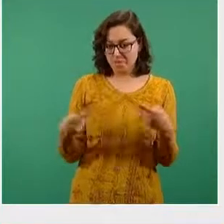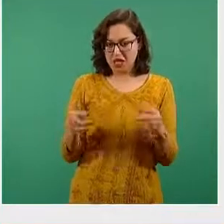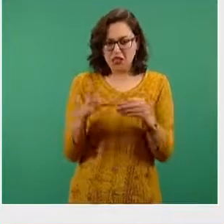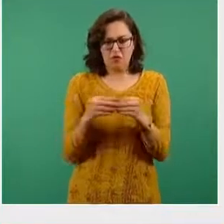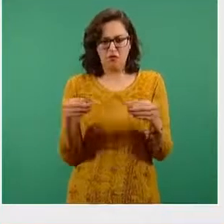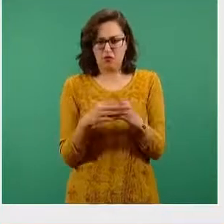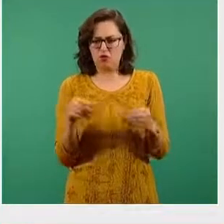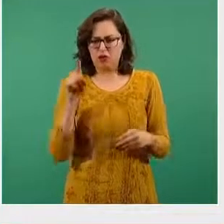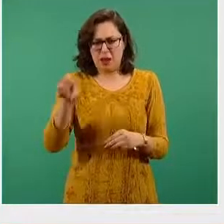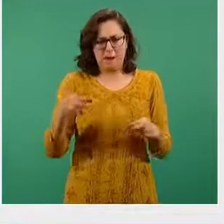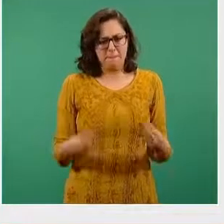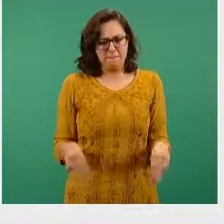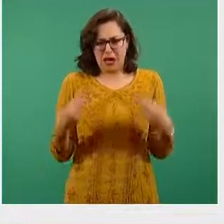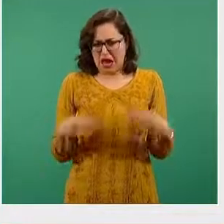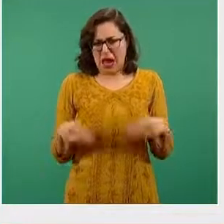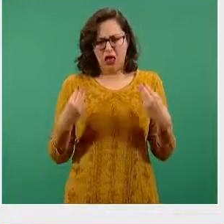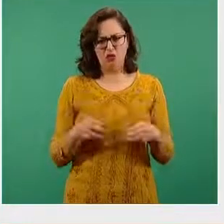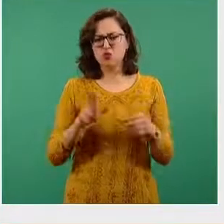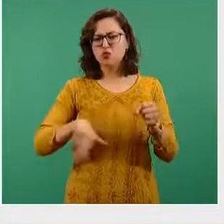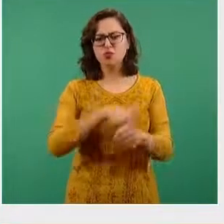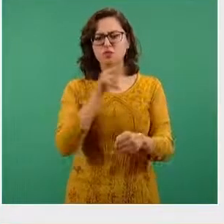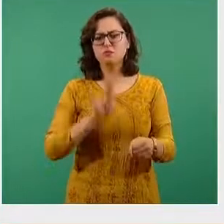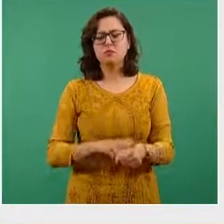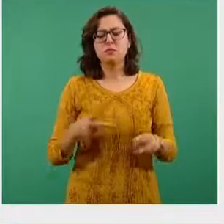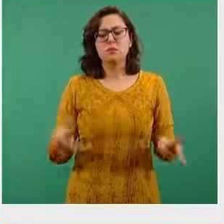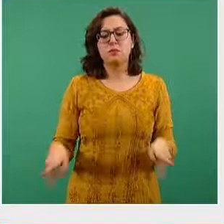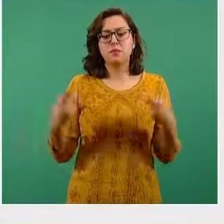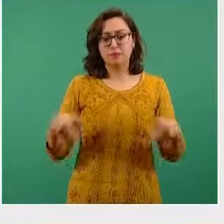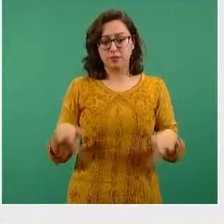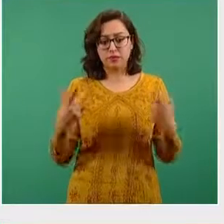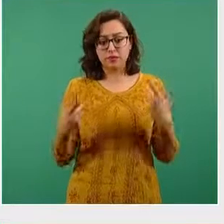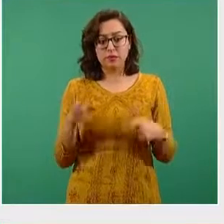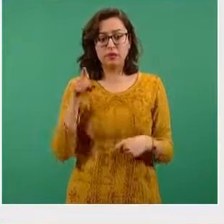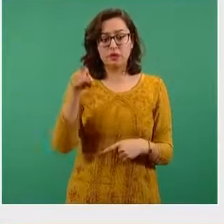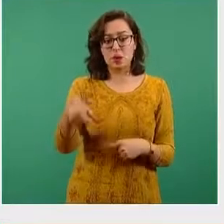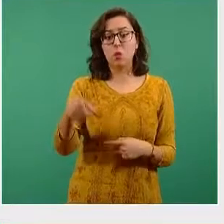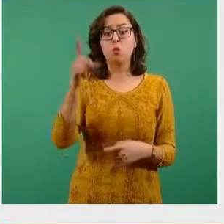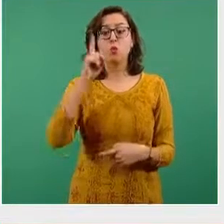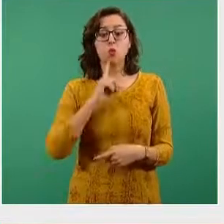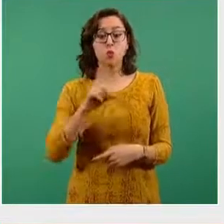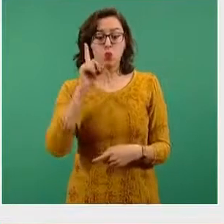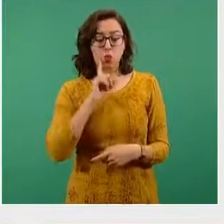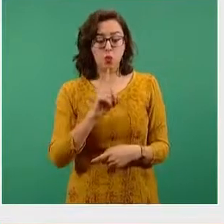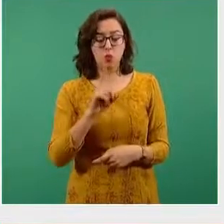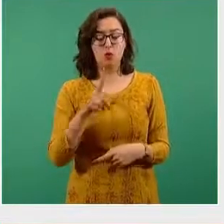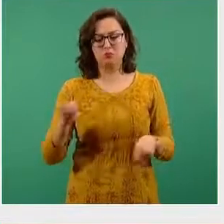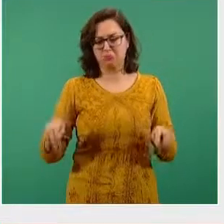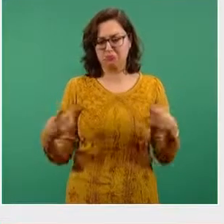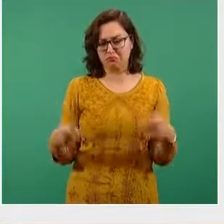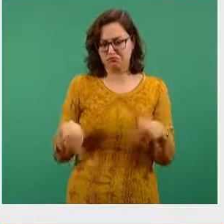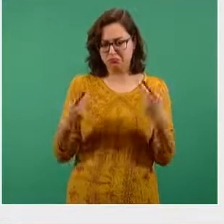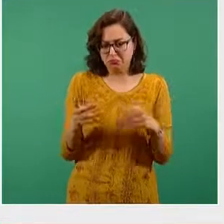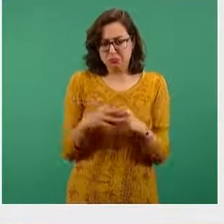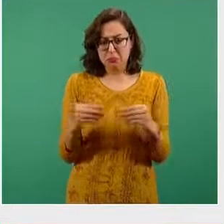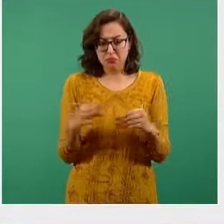el mercado, uno de los mercados de Campeche. Pueden ver ahí en este